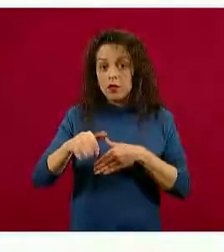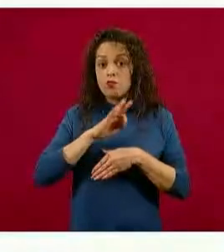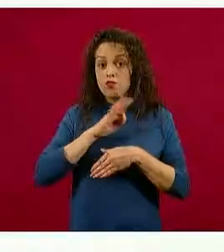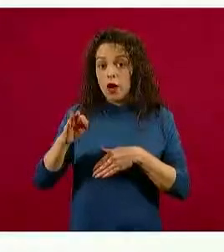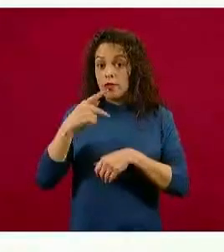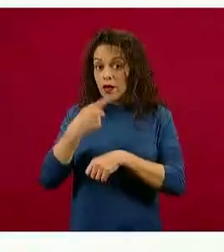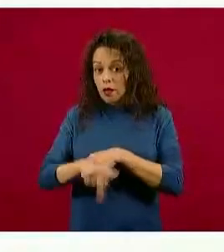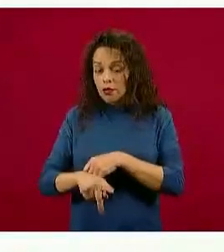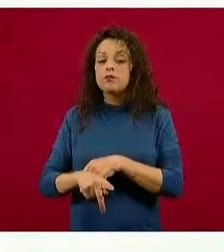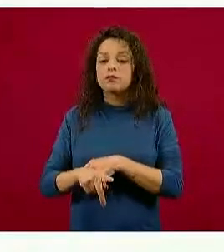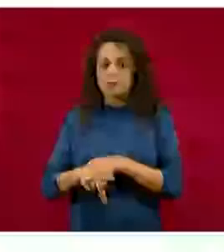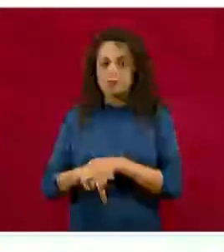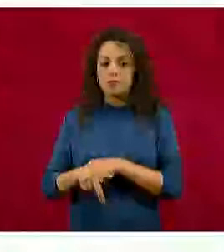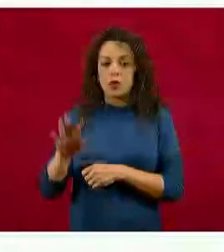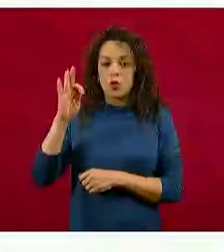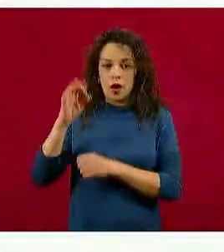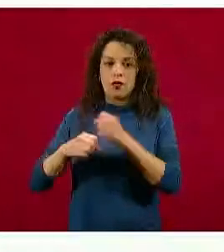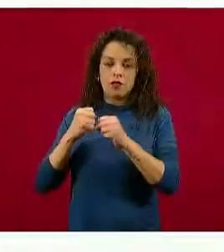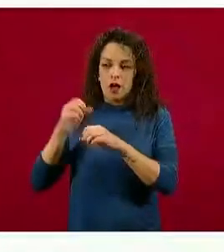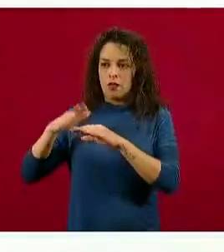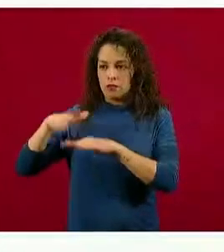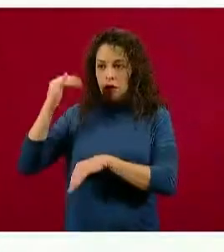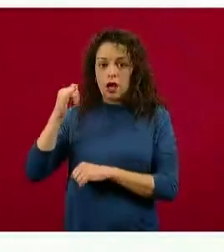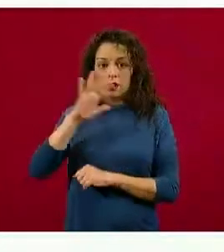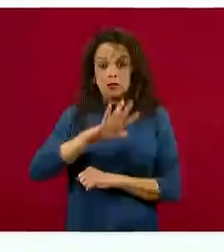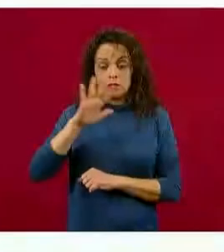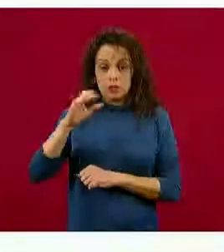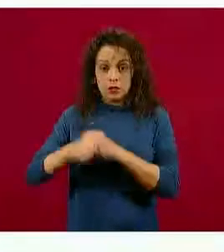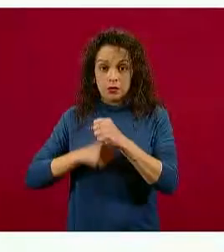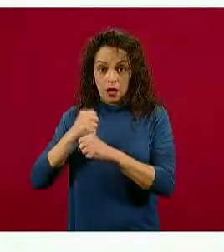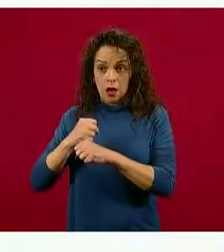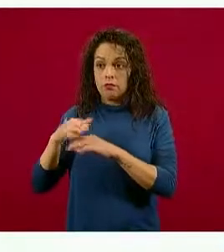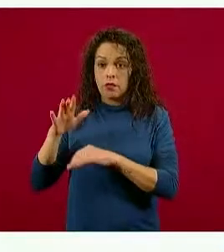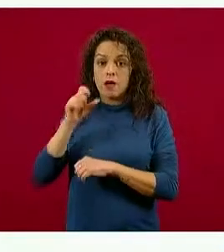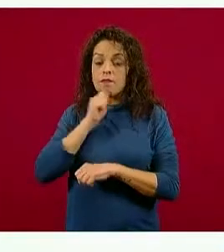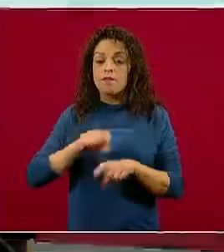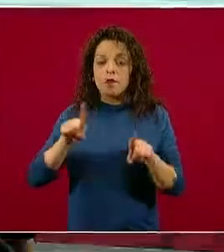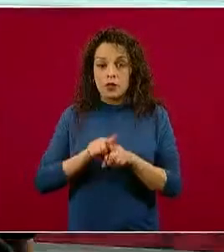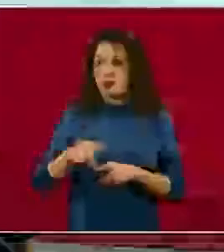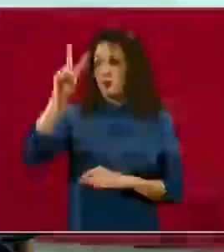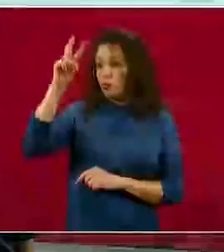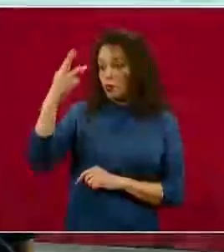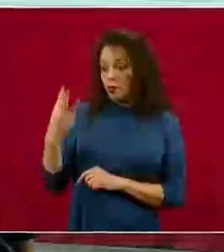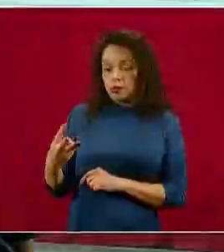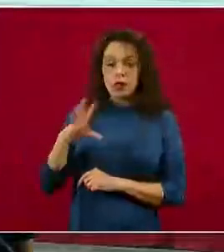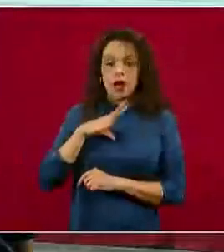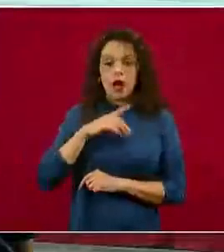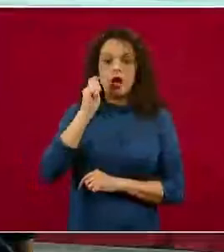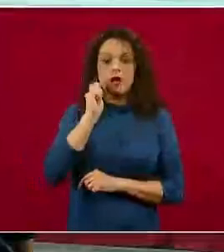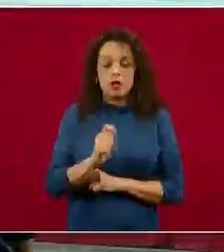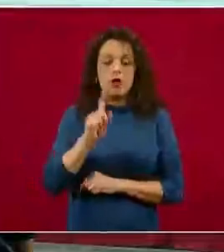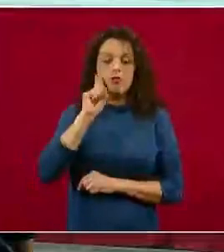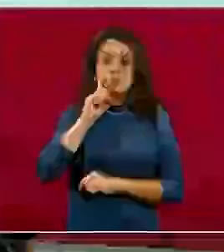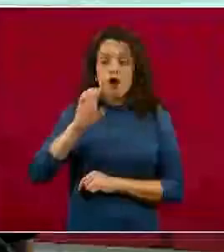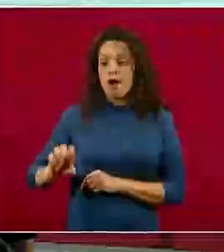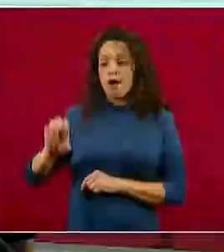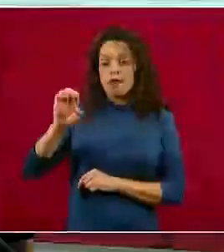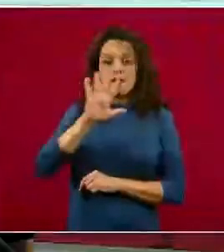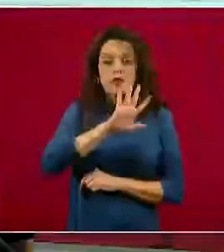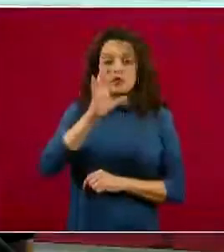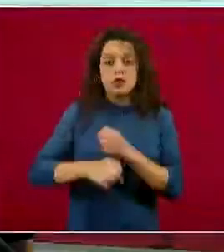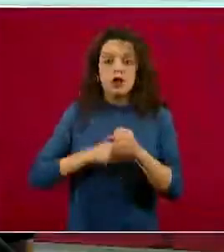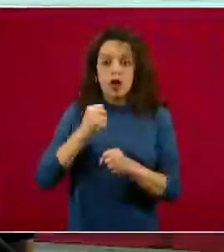arriba de 55 años, también en estadísticas nacionales, 2/3 partes de los cánceres están en mujeres por arriba de los 55 años de